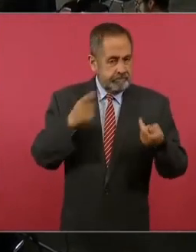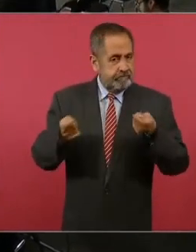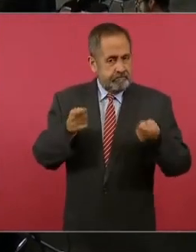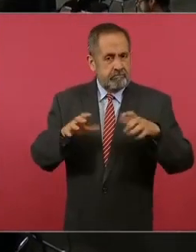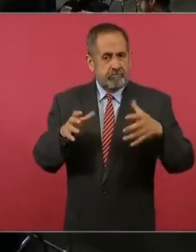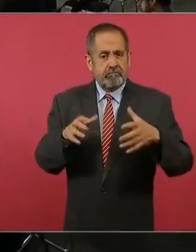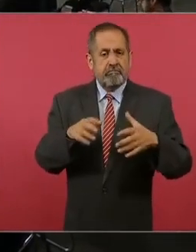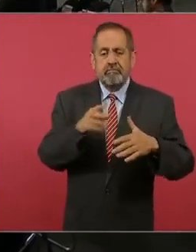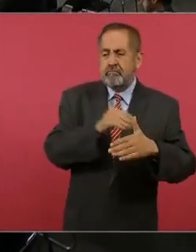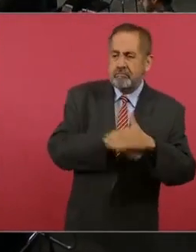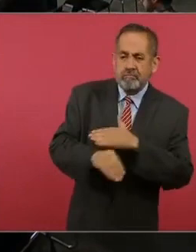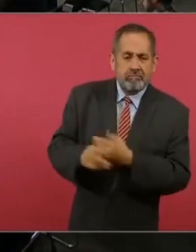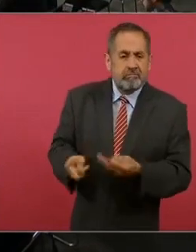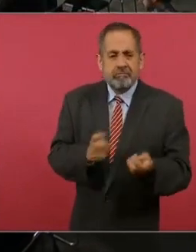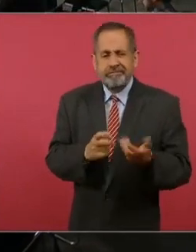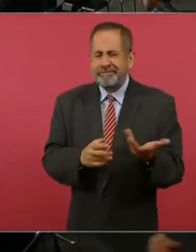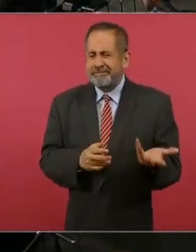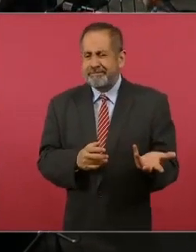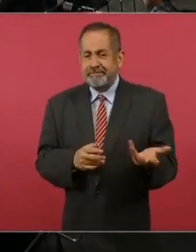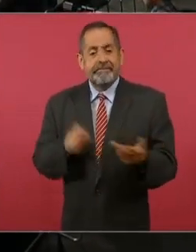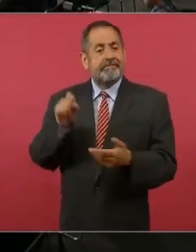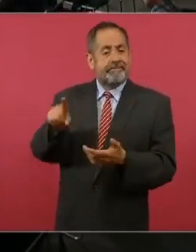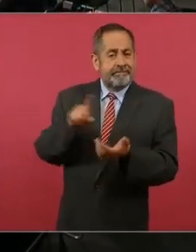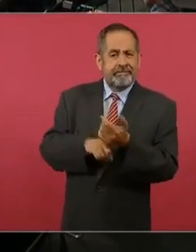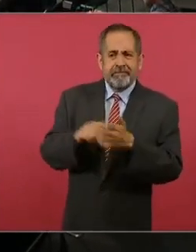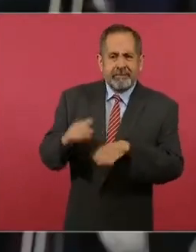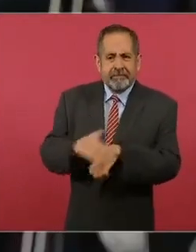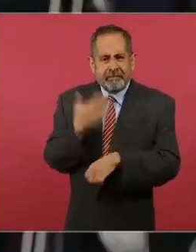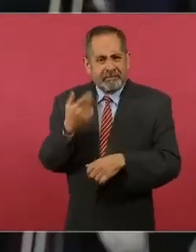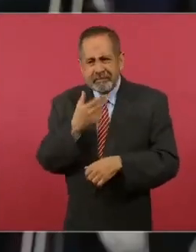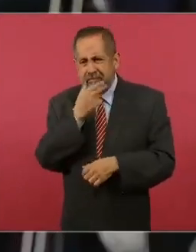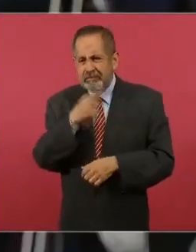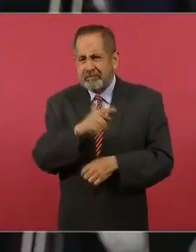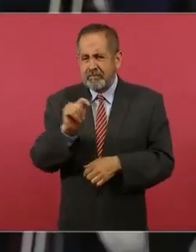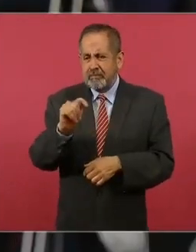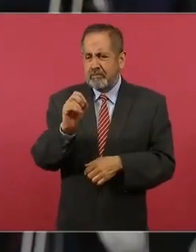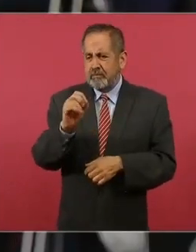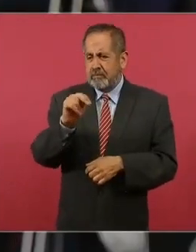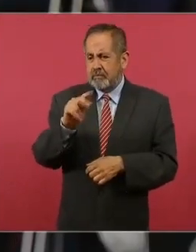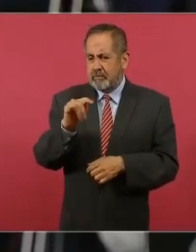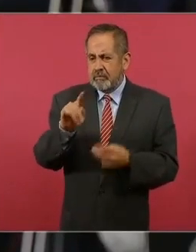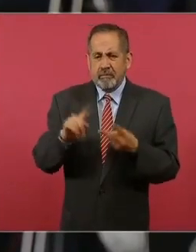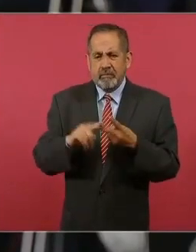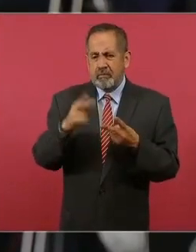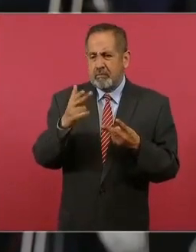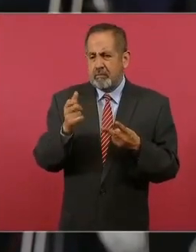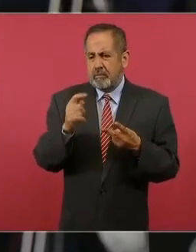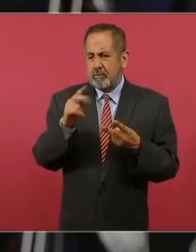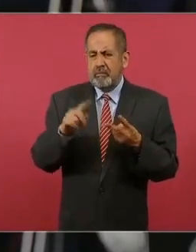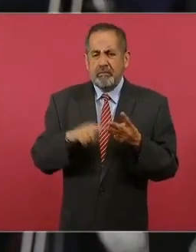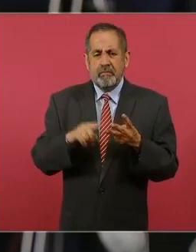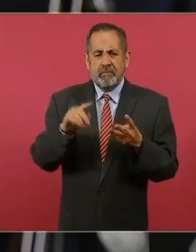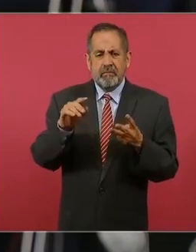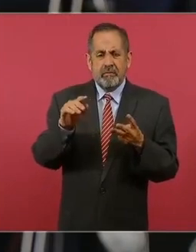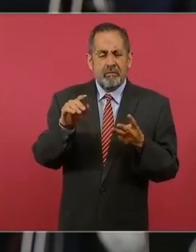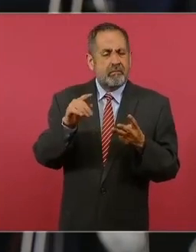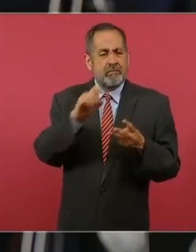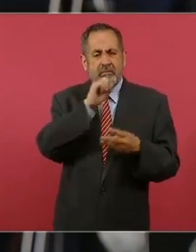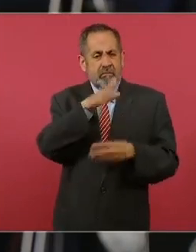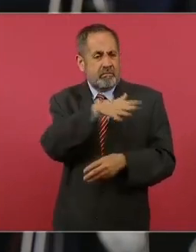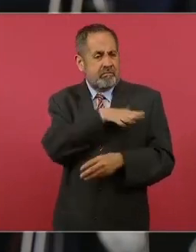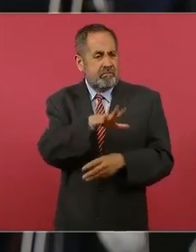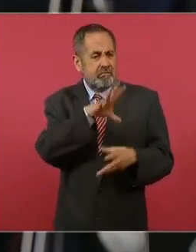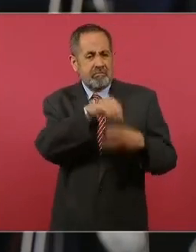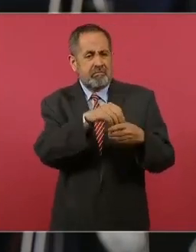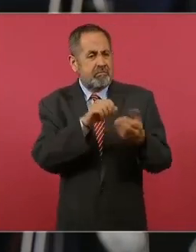el contrabando, pero también en la agencia se preguntan por qué Tonatiuh, Héctor y Felipe tienen control junto con el general de